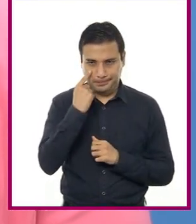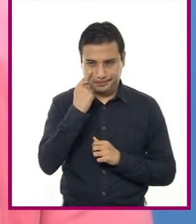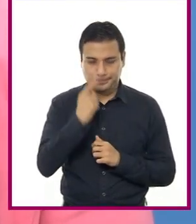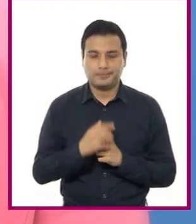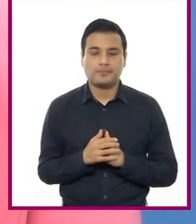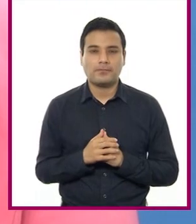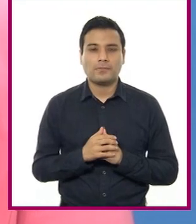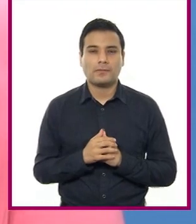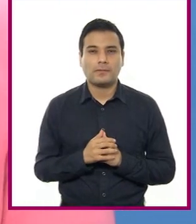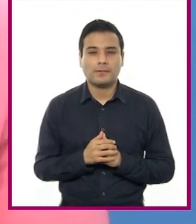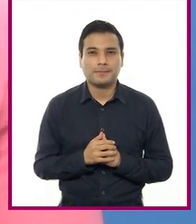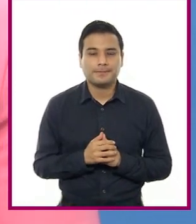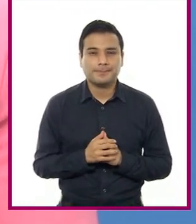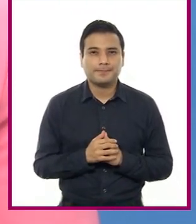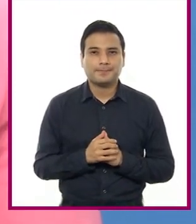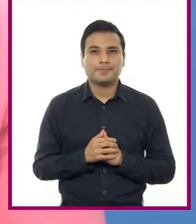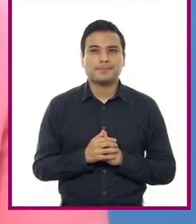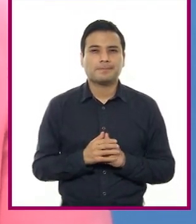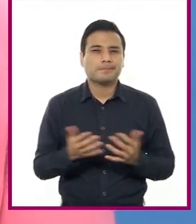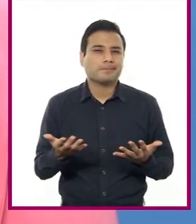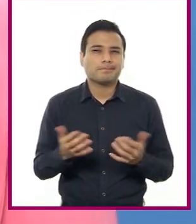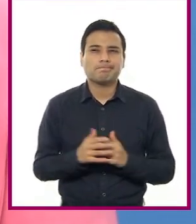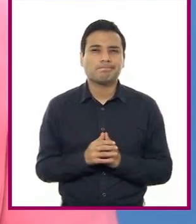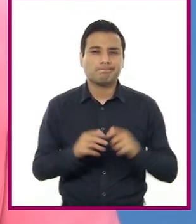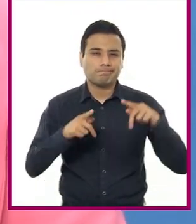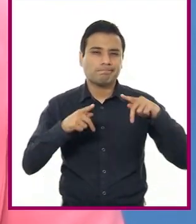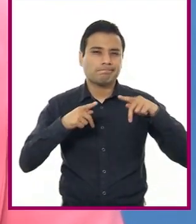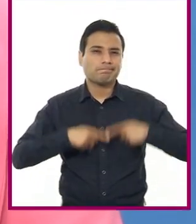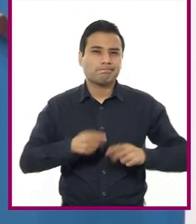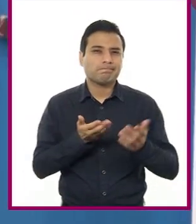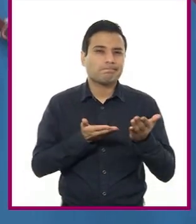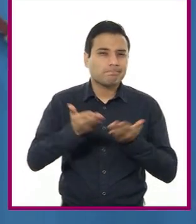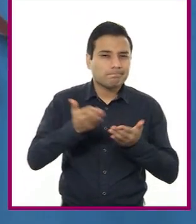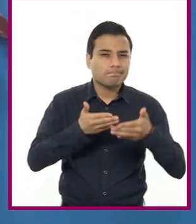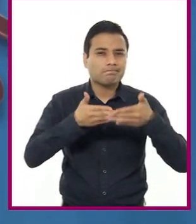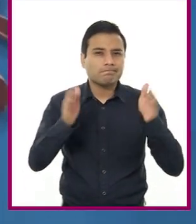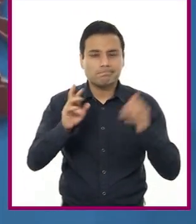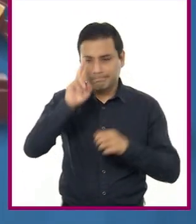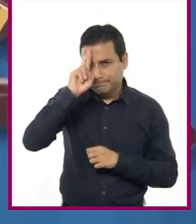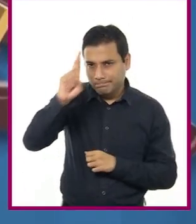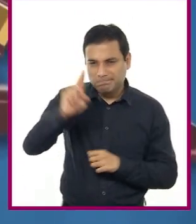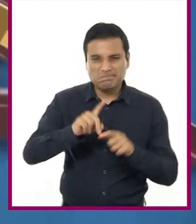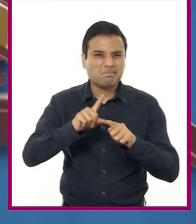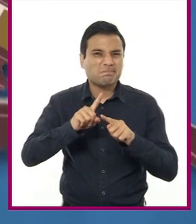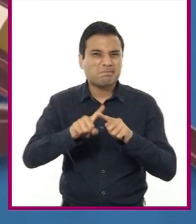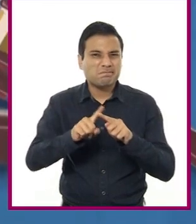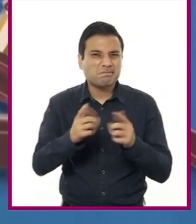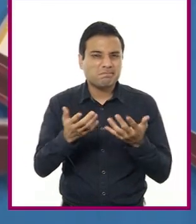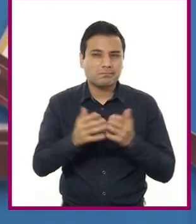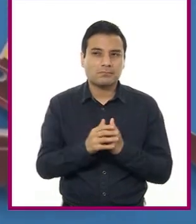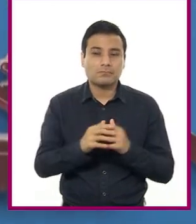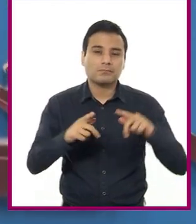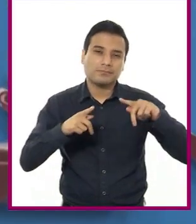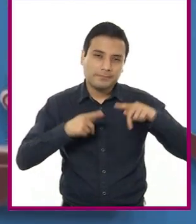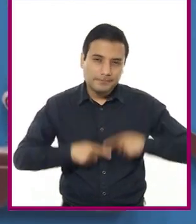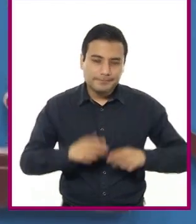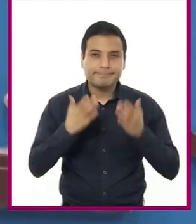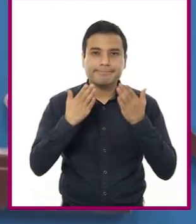favor, a qué persona del servicio público respetarías. A quien fuese